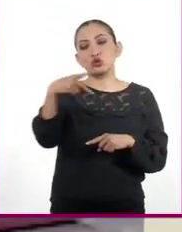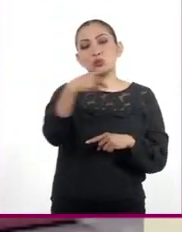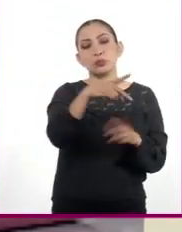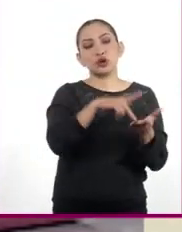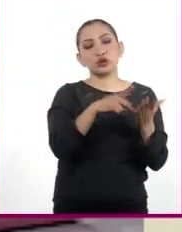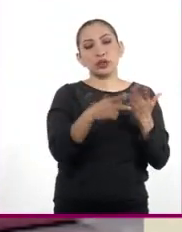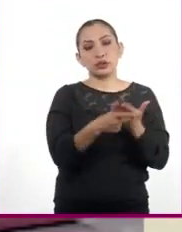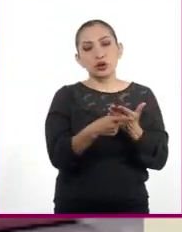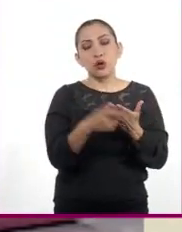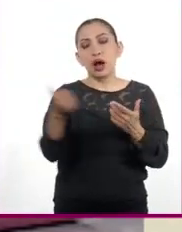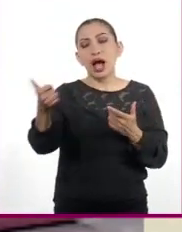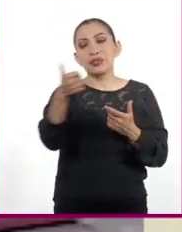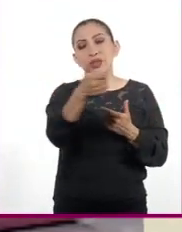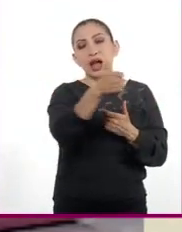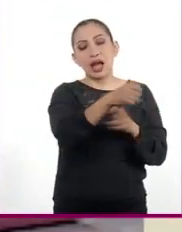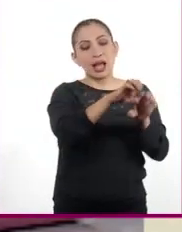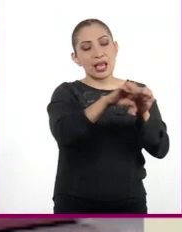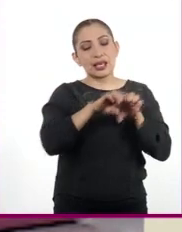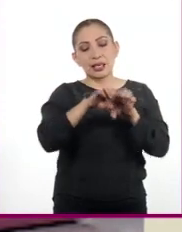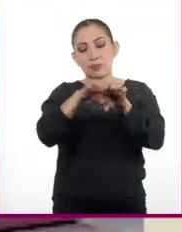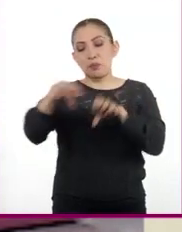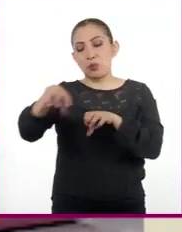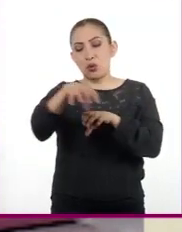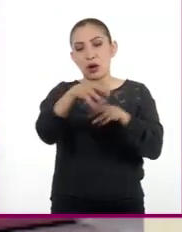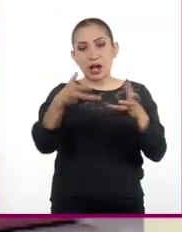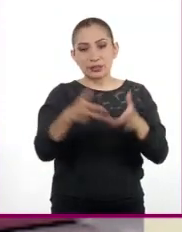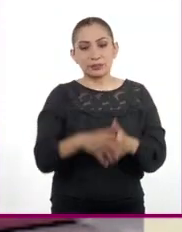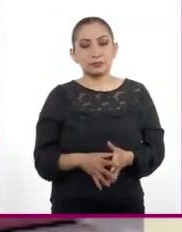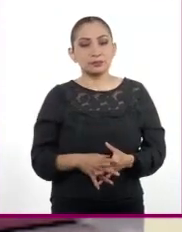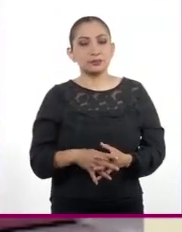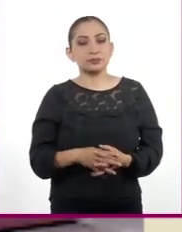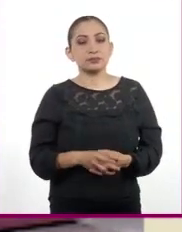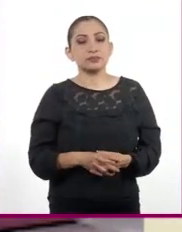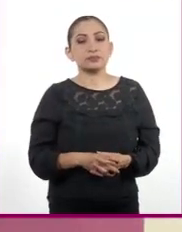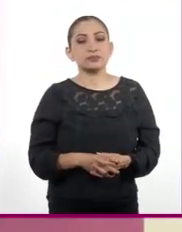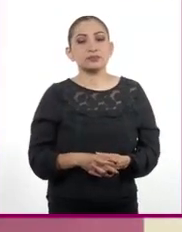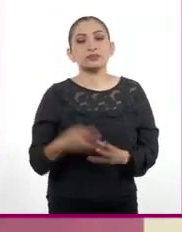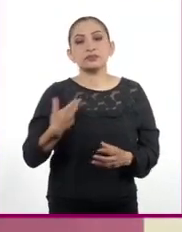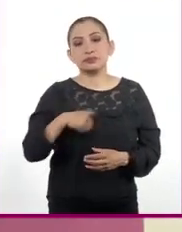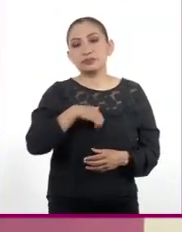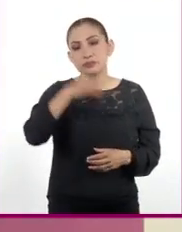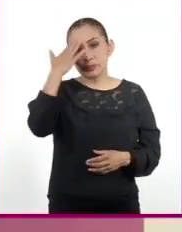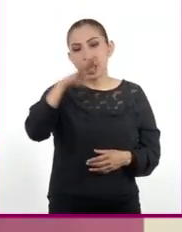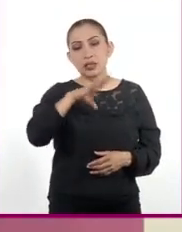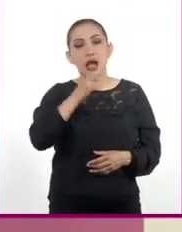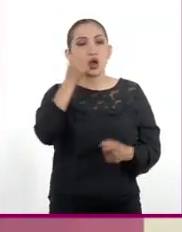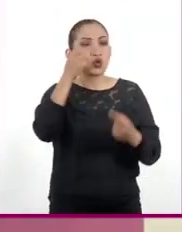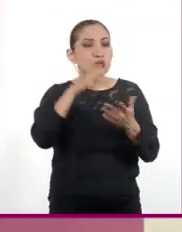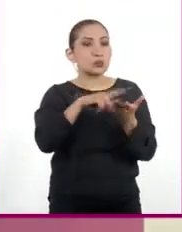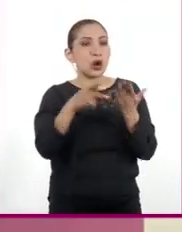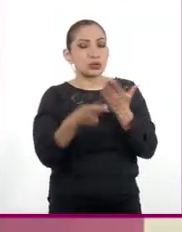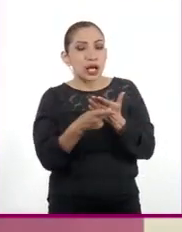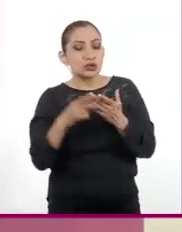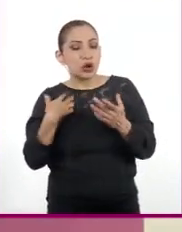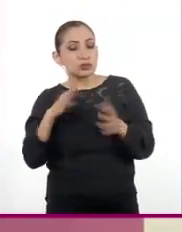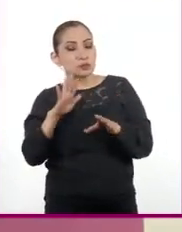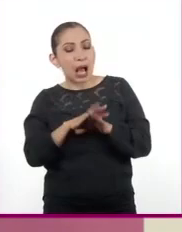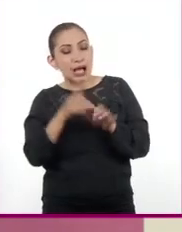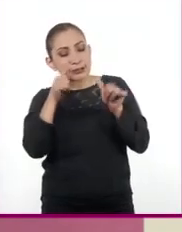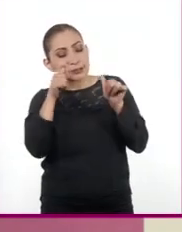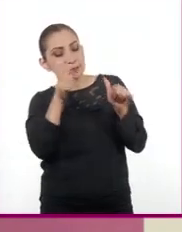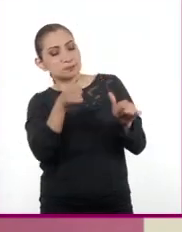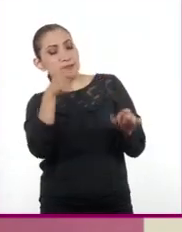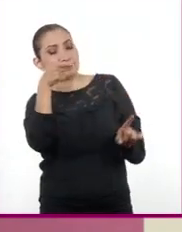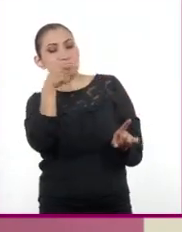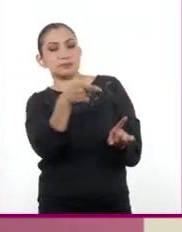el proyecto que cada equipo de trabajo realice. Como sabemos, hay proyectos que se pueden enfocar más